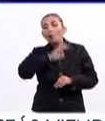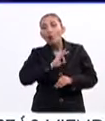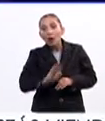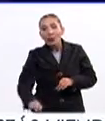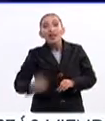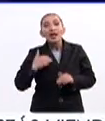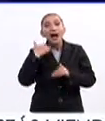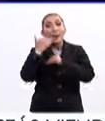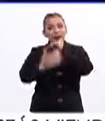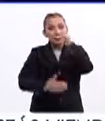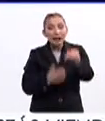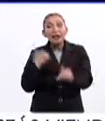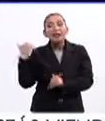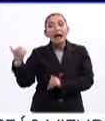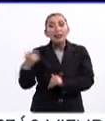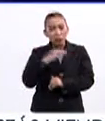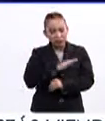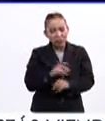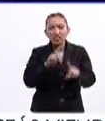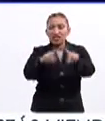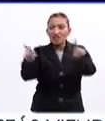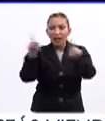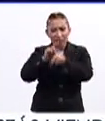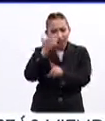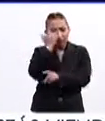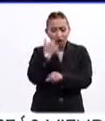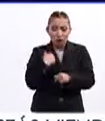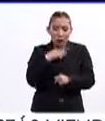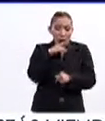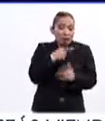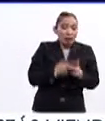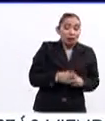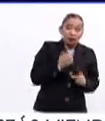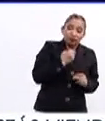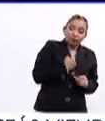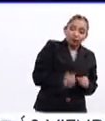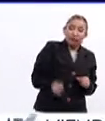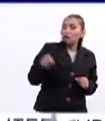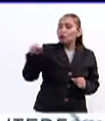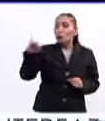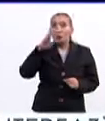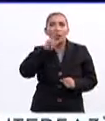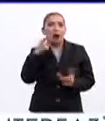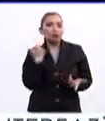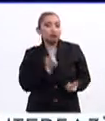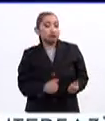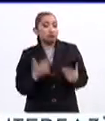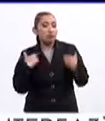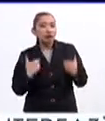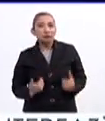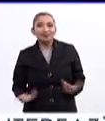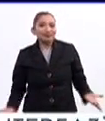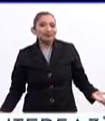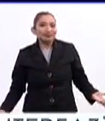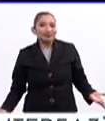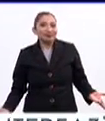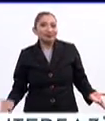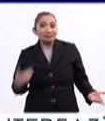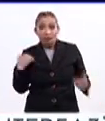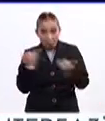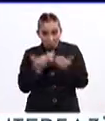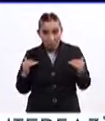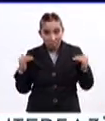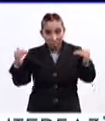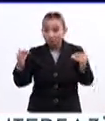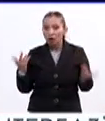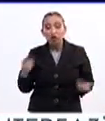posibilidades de avanzar, y que todos tenemos capacidades diferentes. A lo mejor yo soy mejor en matemáticas y tú eres mejor en humanidades, pues no tenemos por qué avanzar